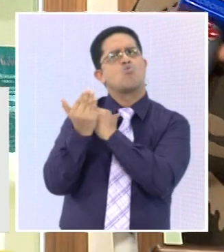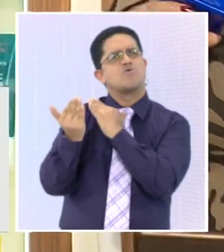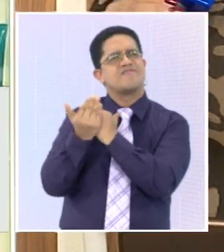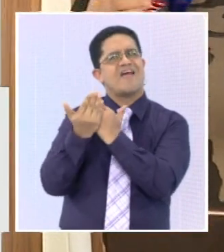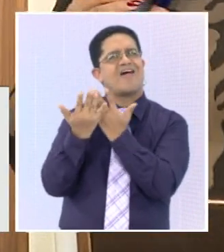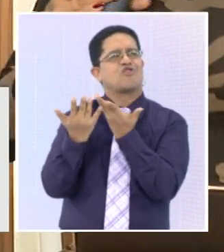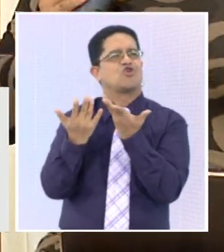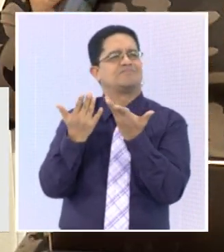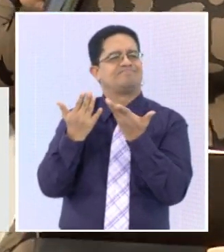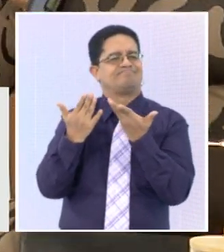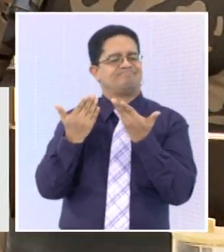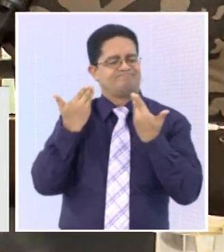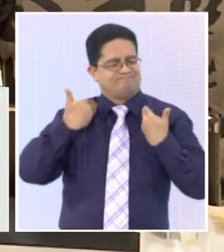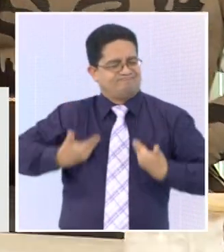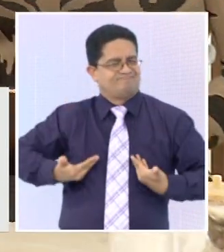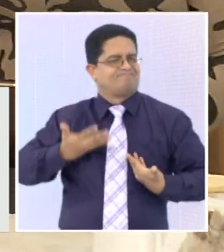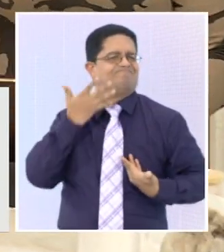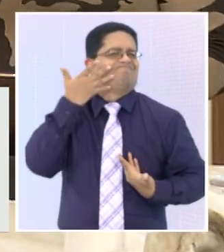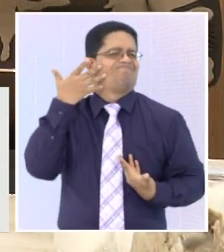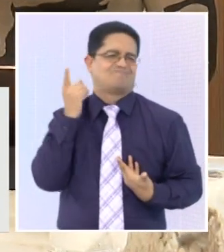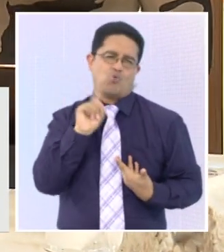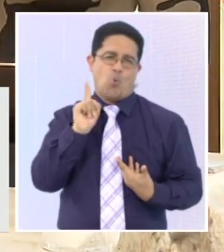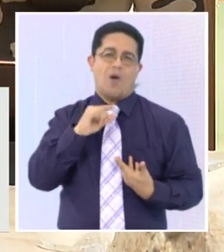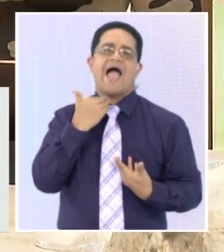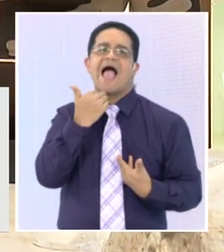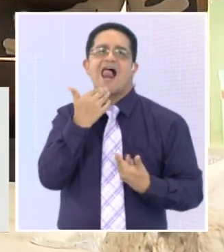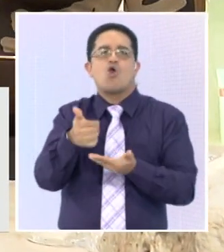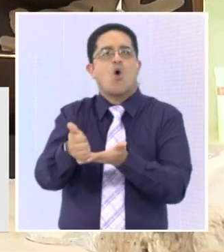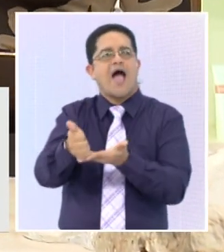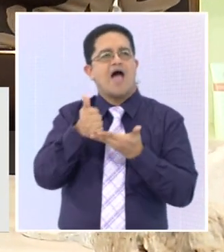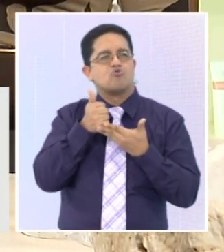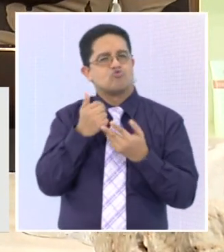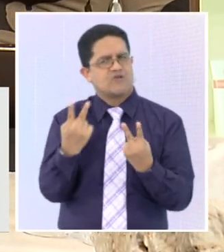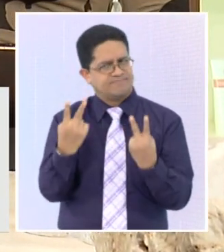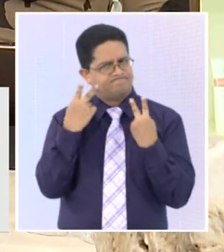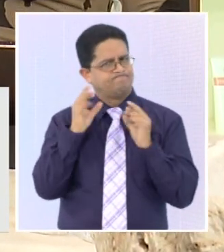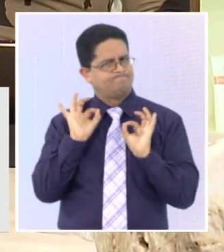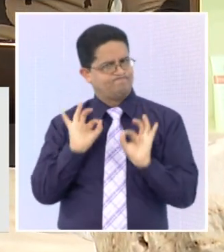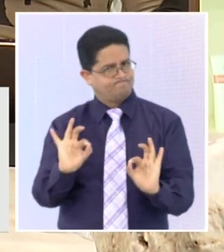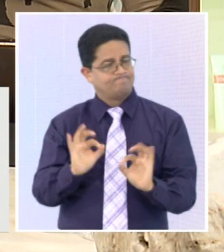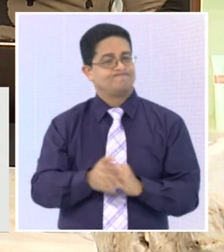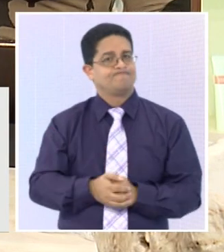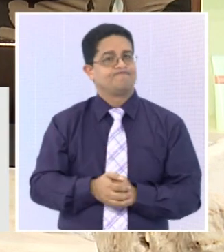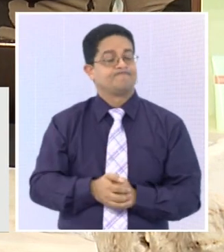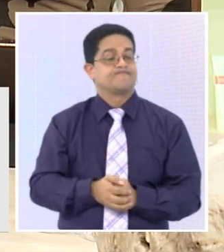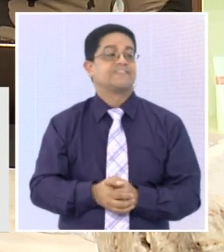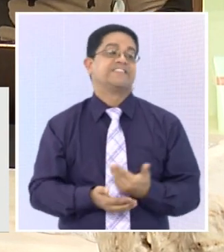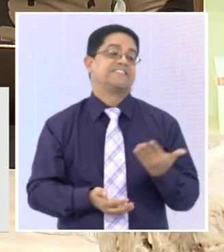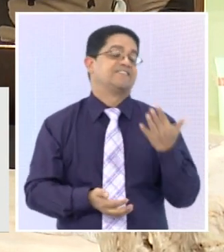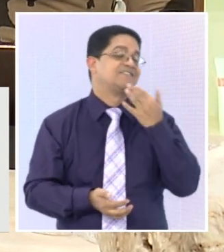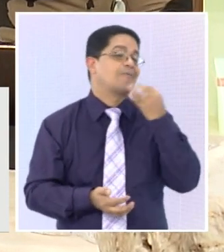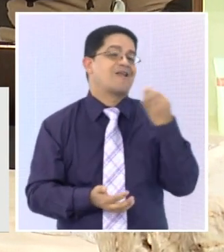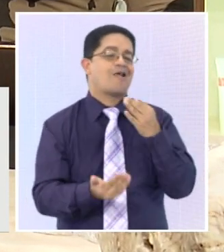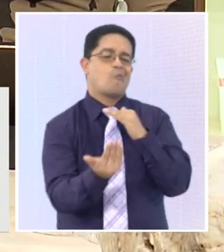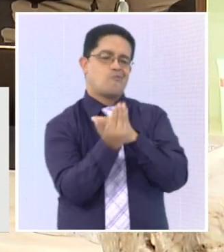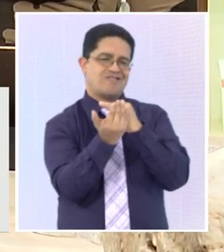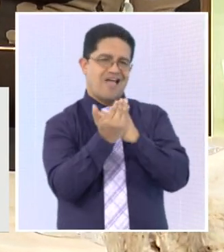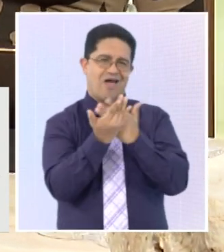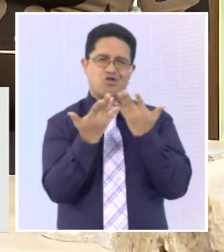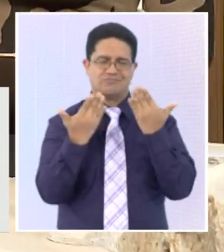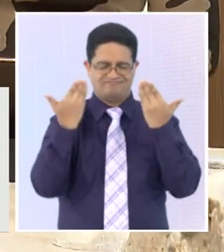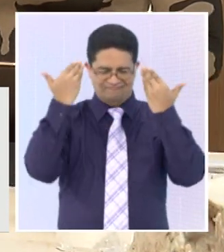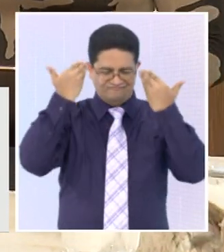no solamente es algo que nos va a ayudar a simplemente vernos bonitos. Bueno, realmente el cuidado de la piel, más allá de